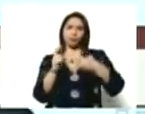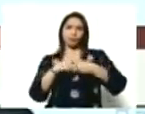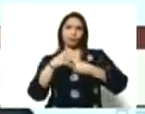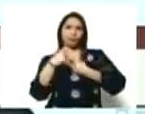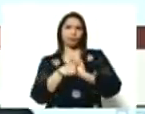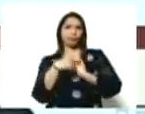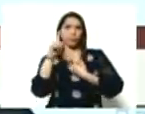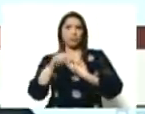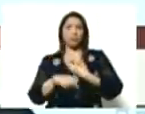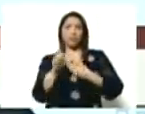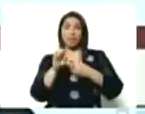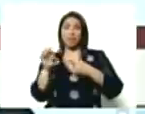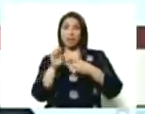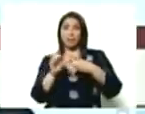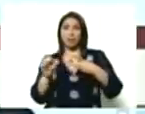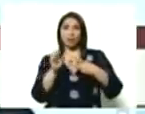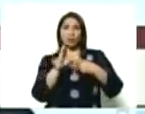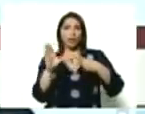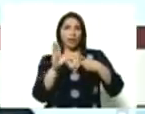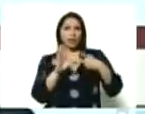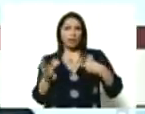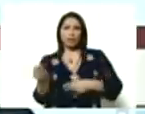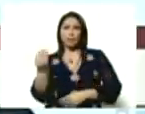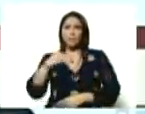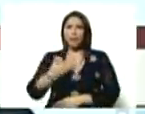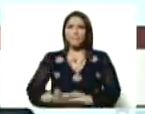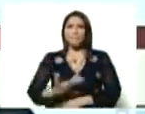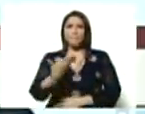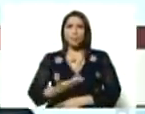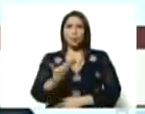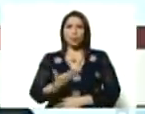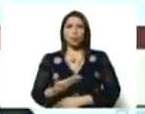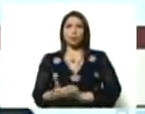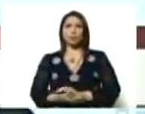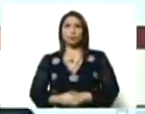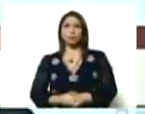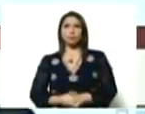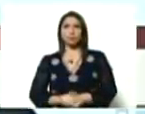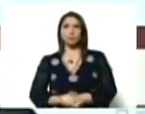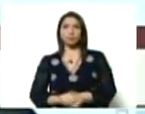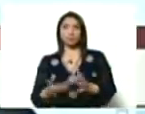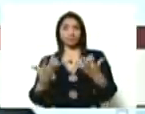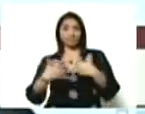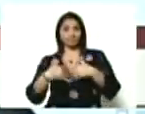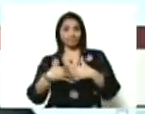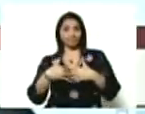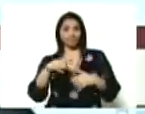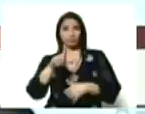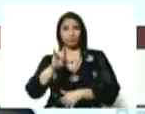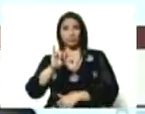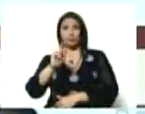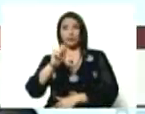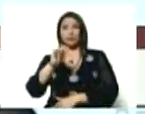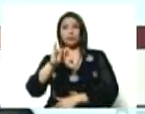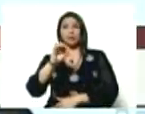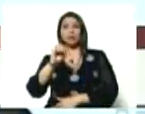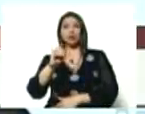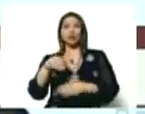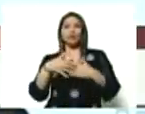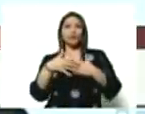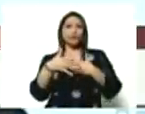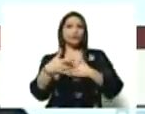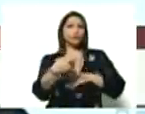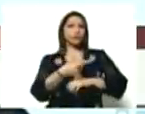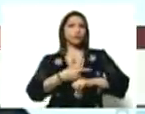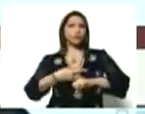Un elemento y una característica quizás la más importante, que agregamos una batería de litio, la cual tiene duración de autonomía en la